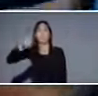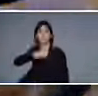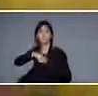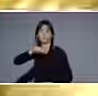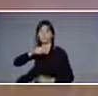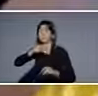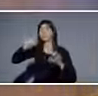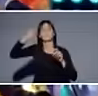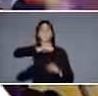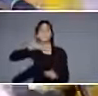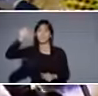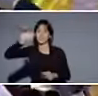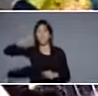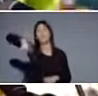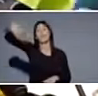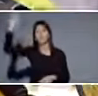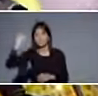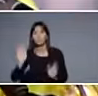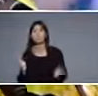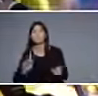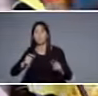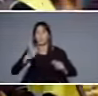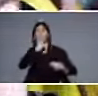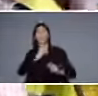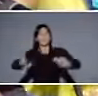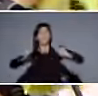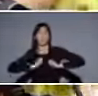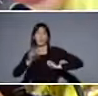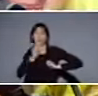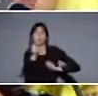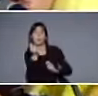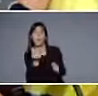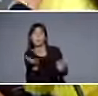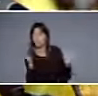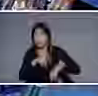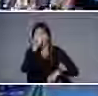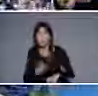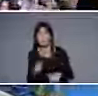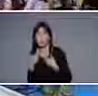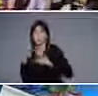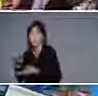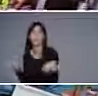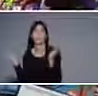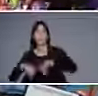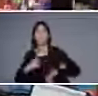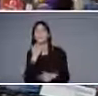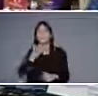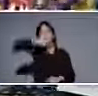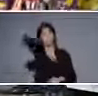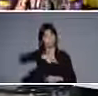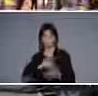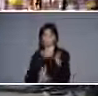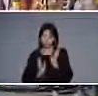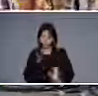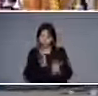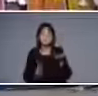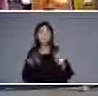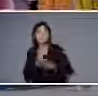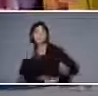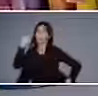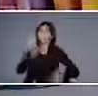extranjero. Y no dan facilidades al que no tiene dinero. Si nos quejamos, la culpa es